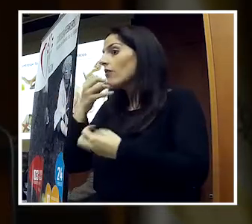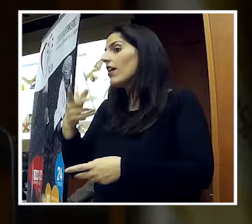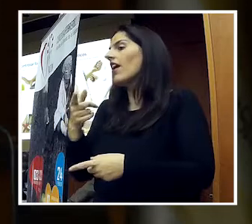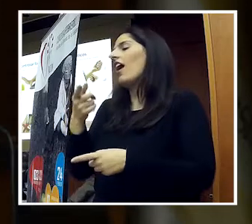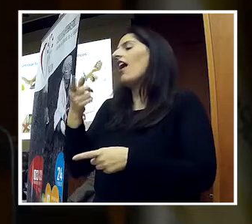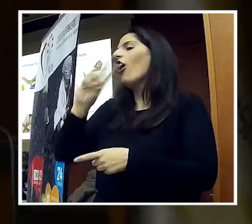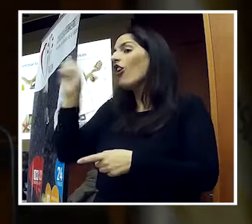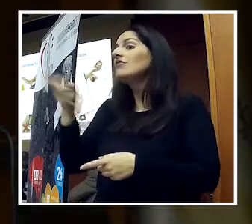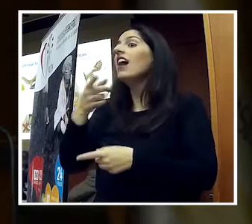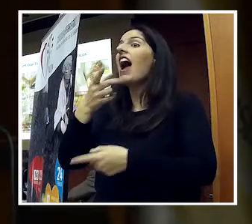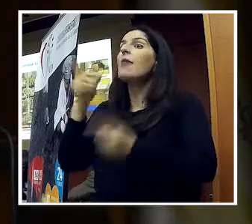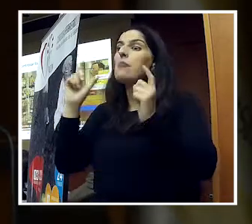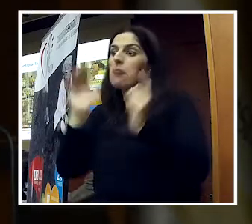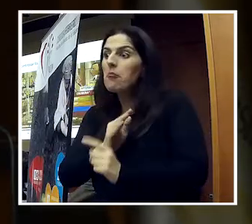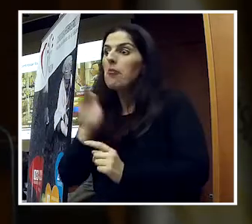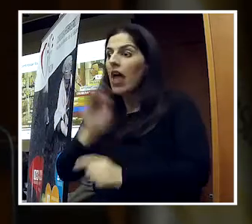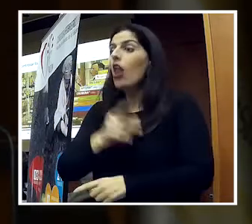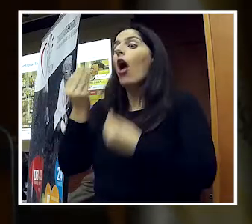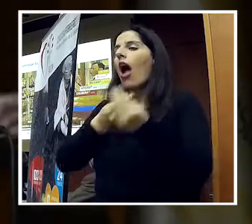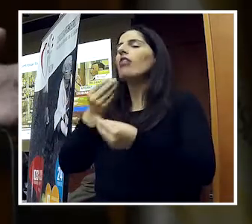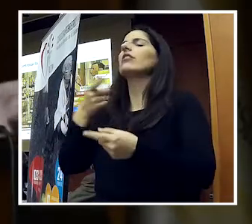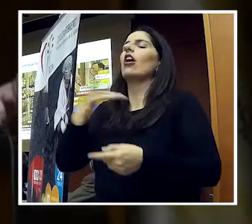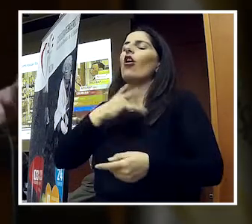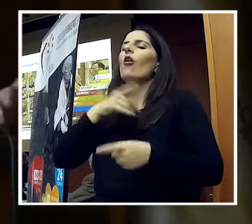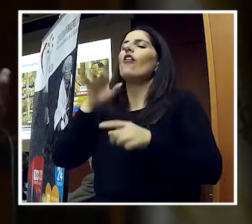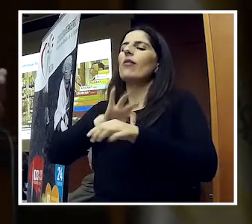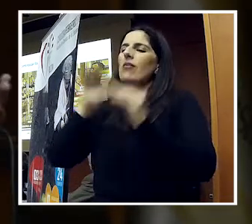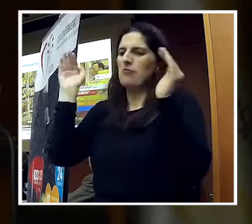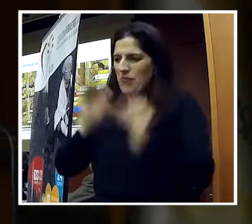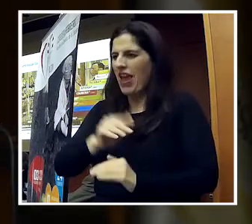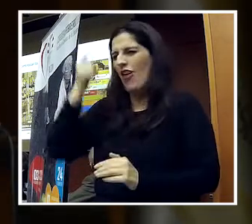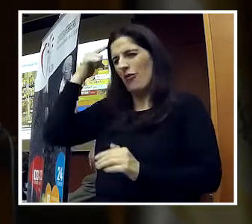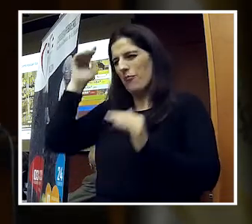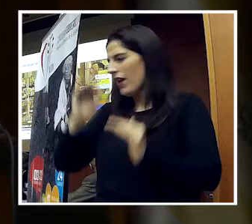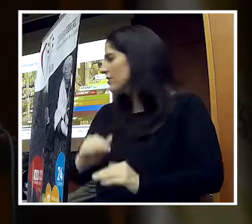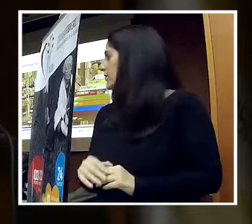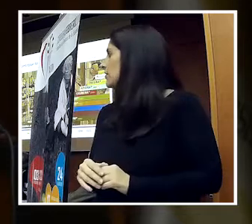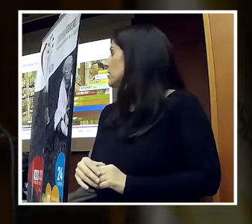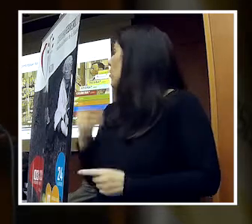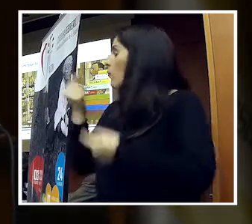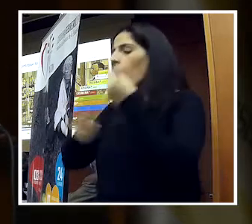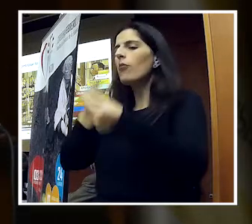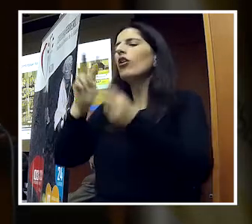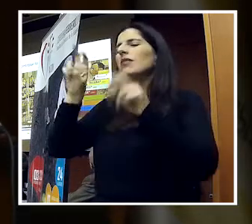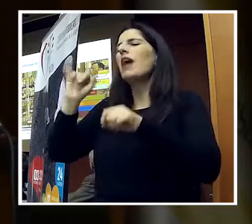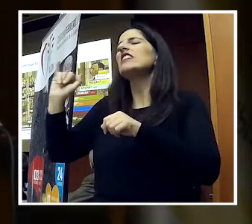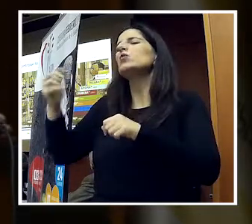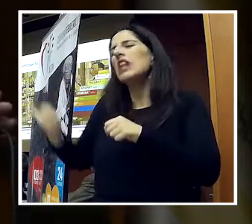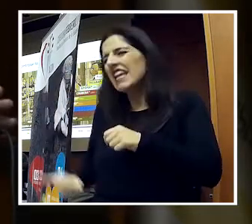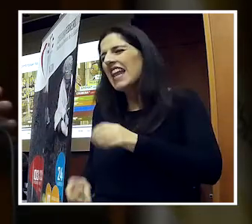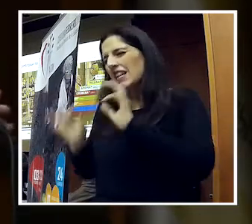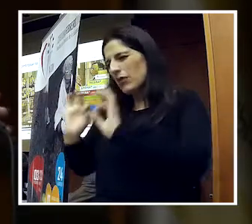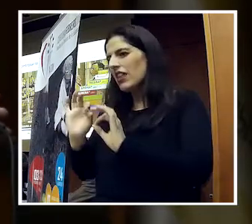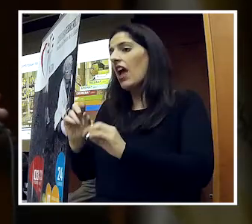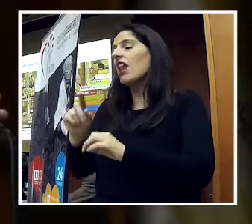solo por el hecho de tomarlo. Evidentemente también hemos avanzado mucho en la insulina. Como les decía, el diabético